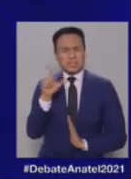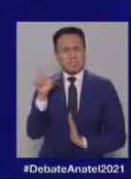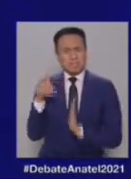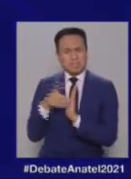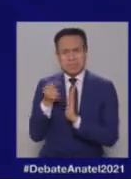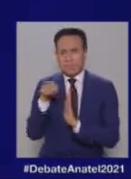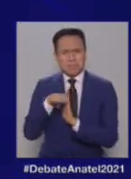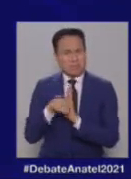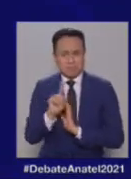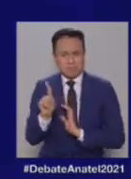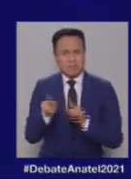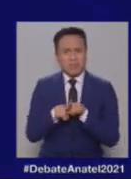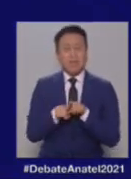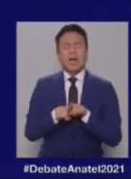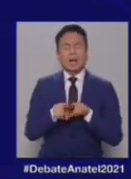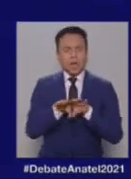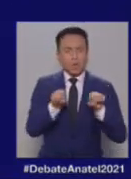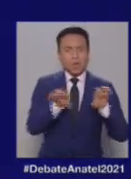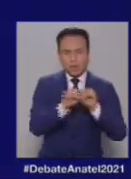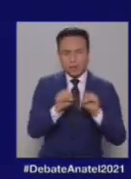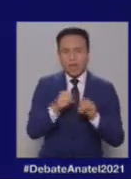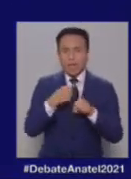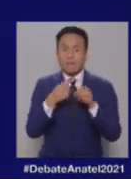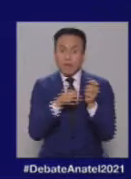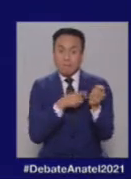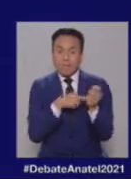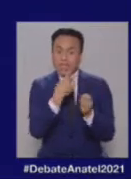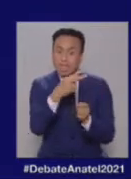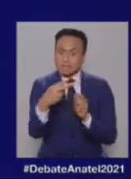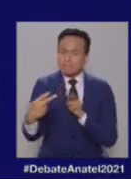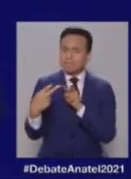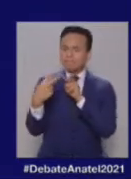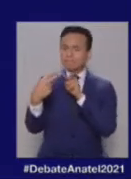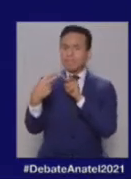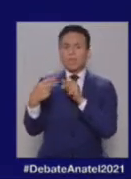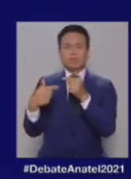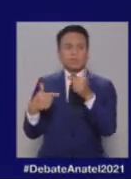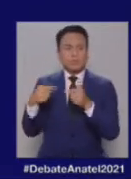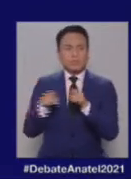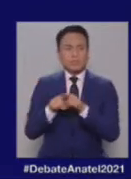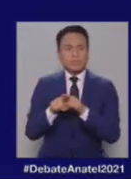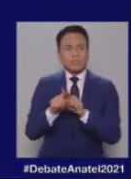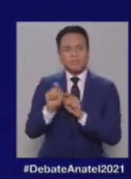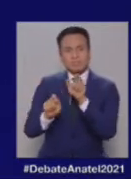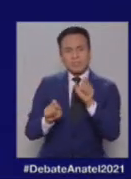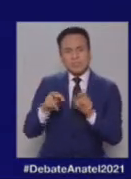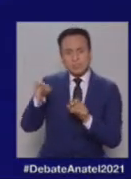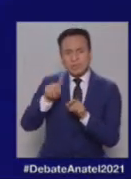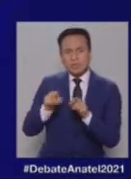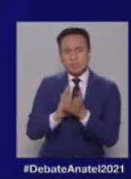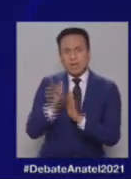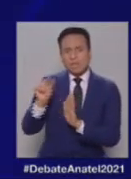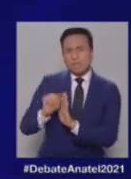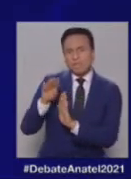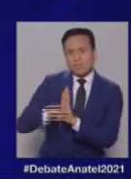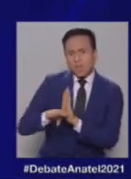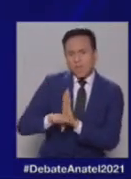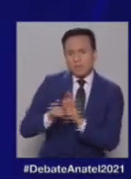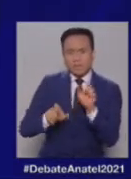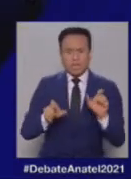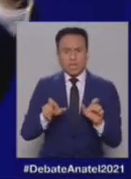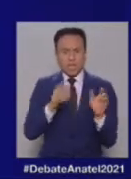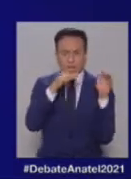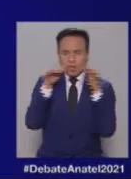derecha va separada también en 3 propuestas. Las 4 alternativas de izquierda, compuestas por Gabriel Boric,